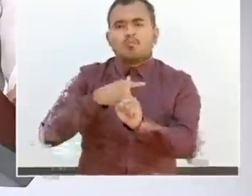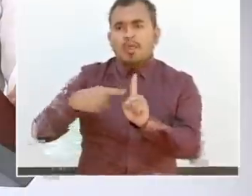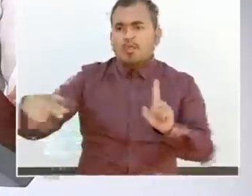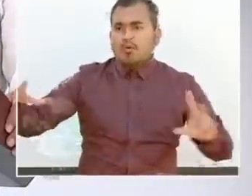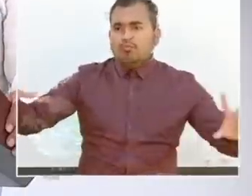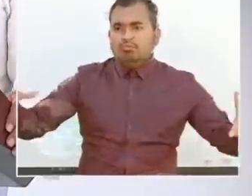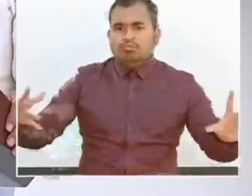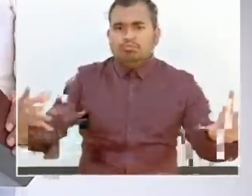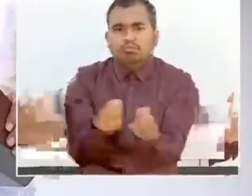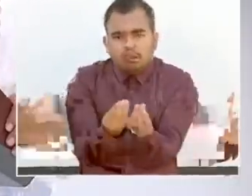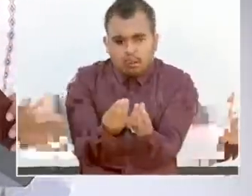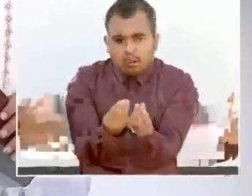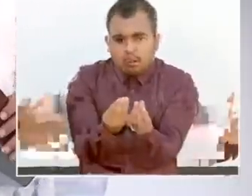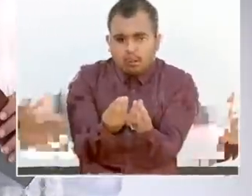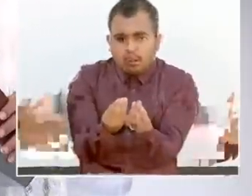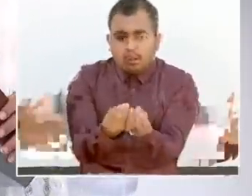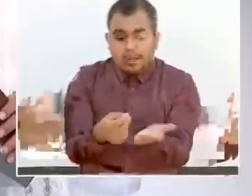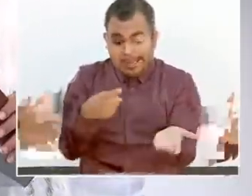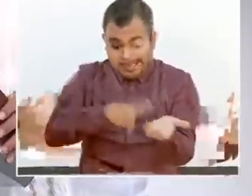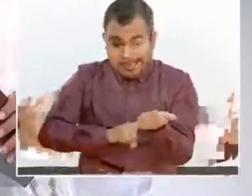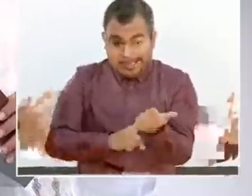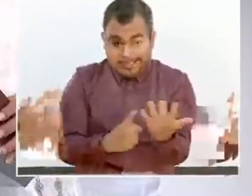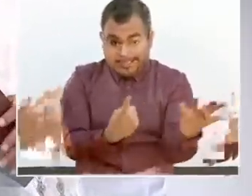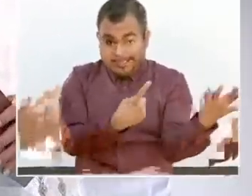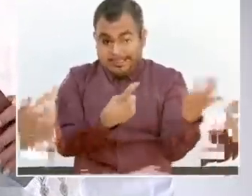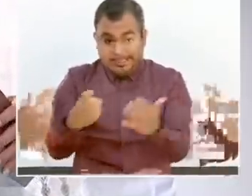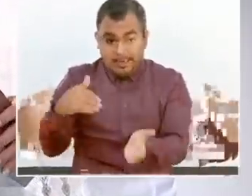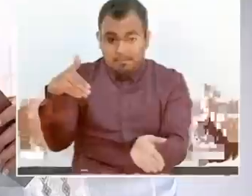Y de esos 100.000 elementos,